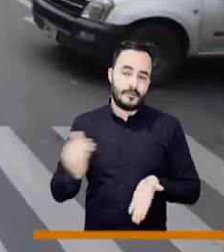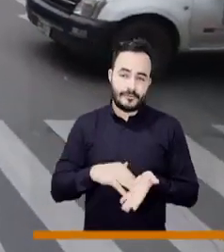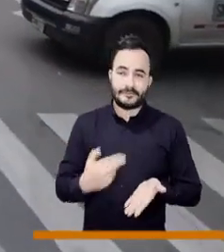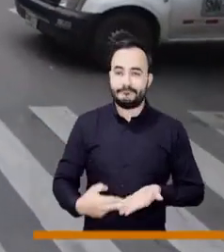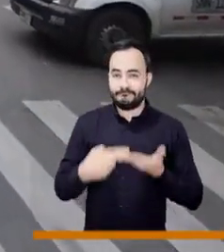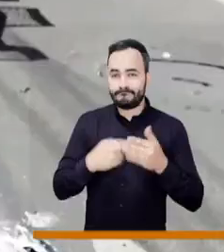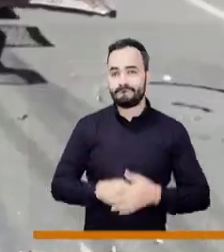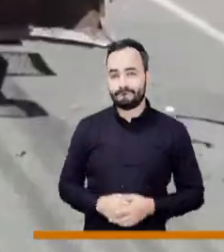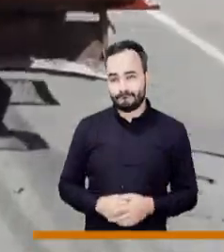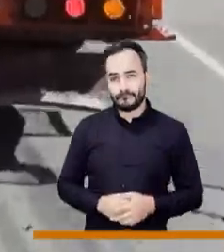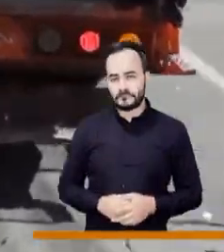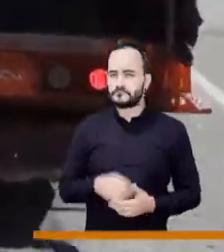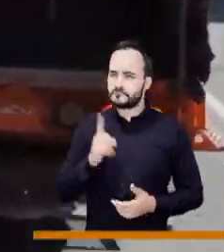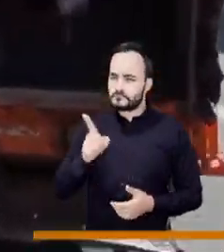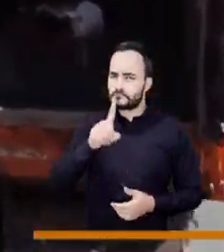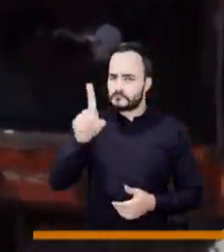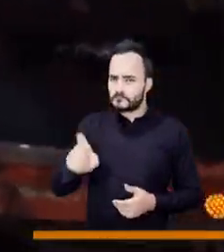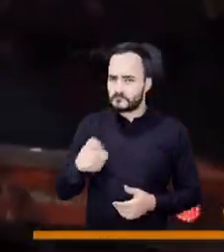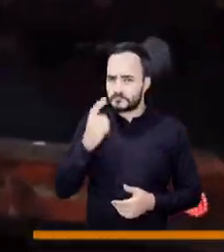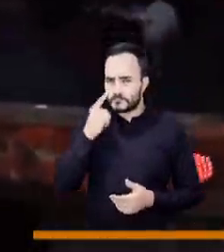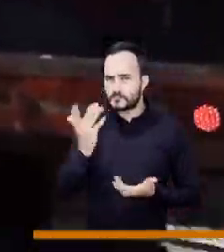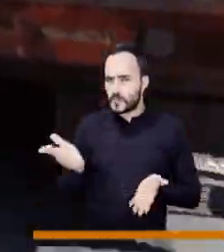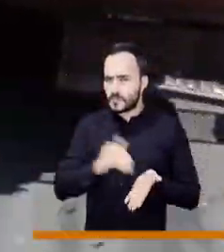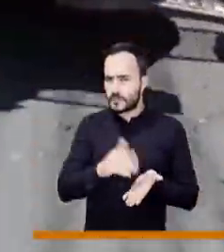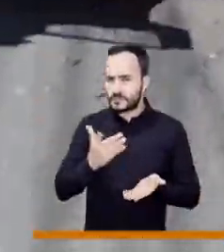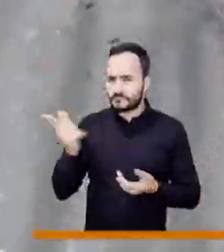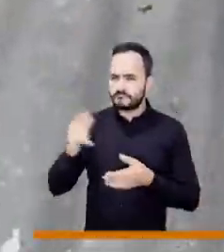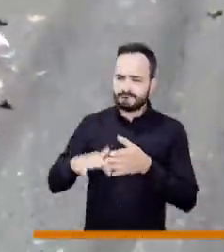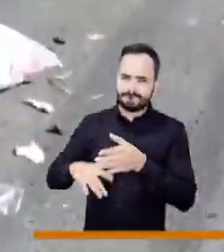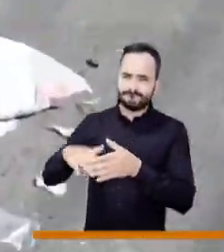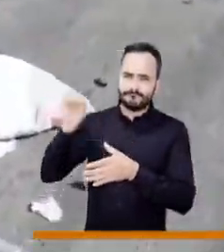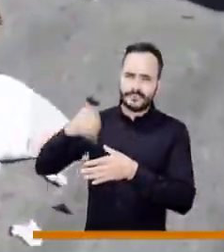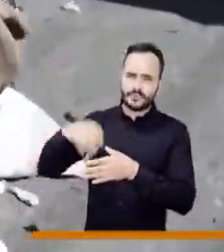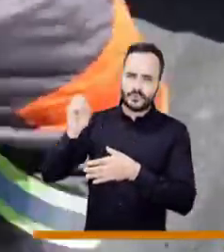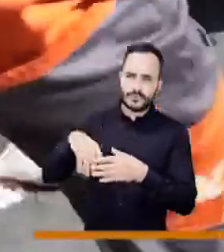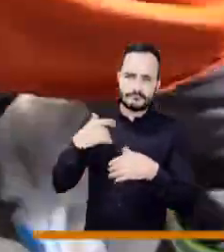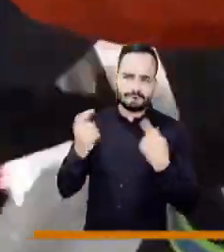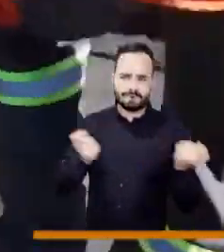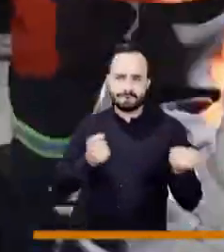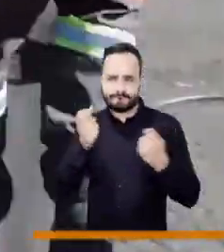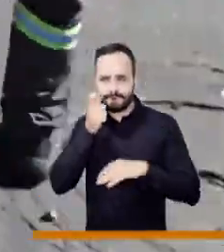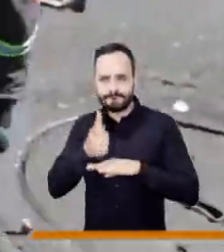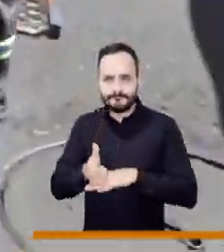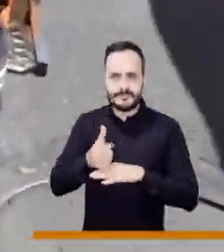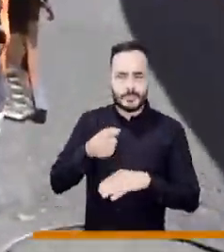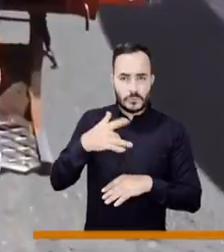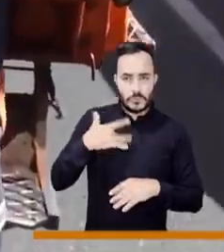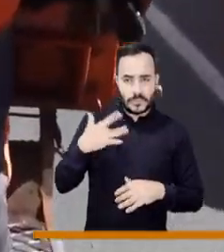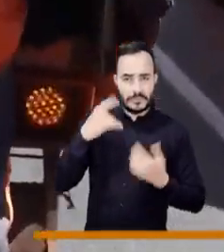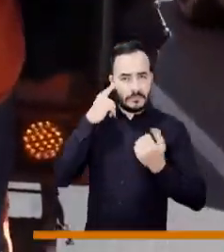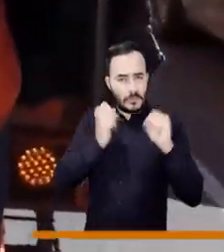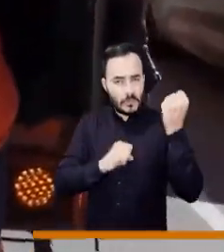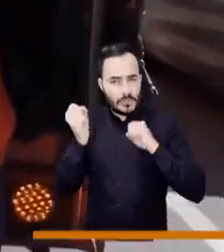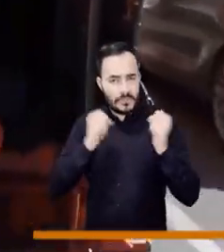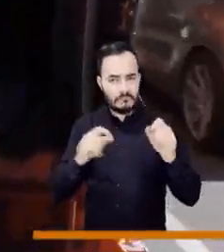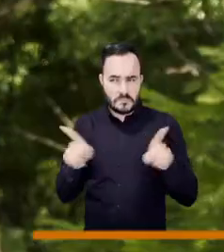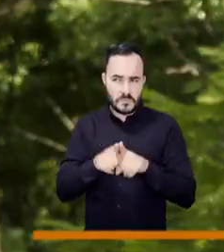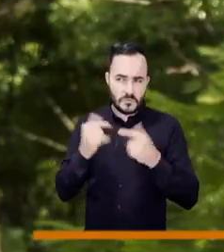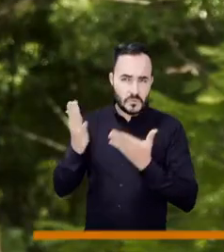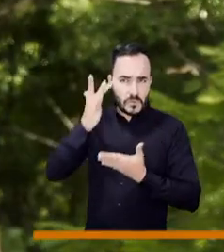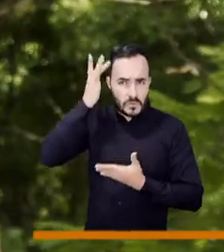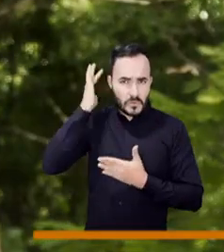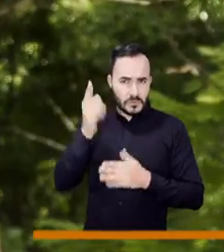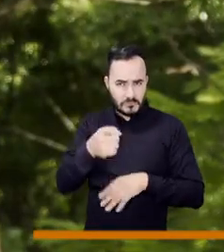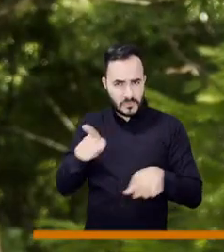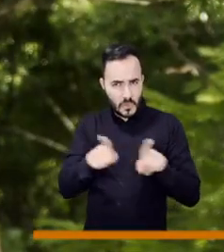Doctor Carlos Mario, le traslado usted también la pregunta sobre el vaso Altair, el manejo de los residuos, y si también siente una preocupación parecida a la